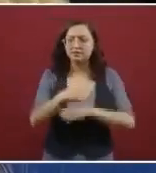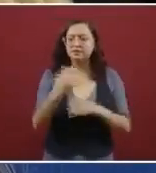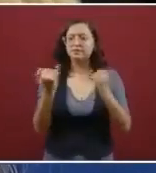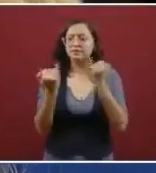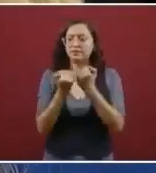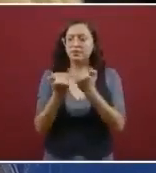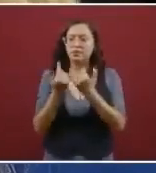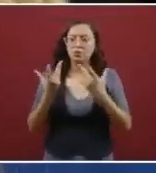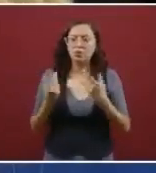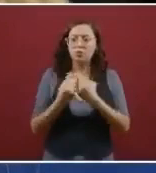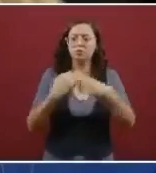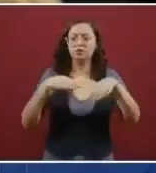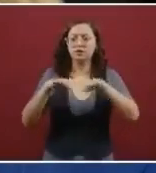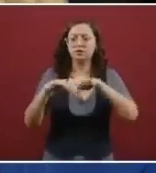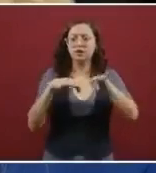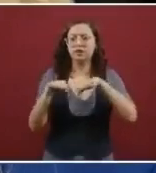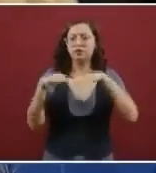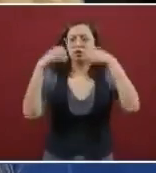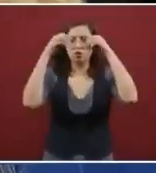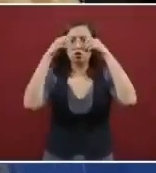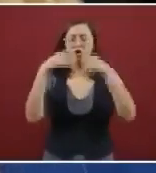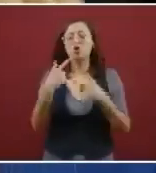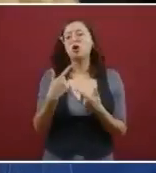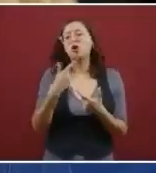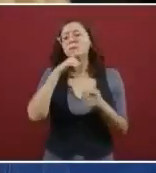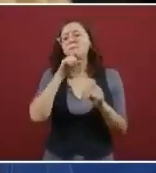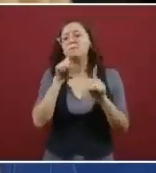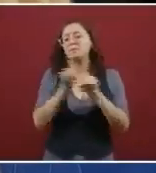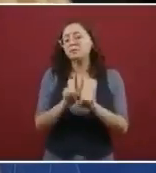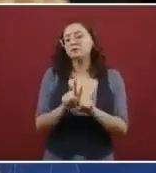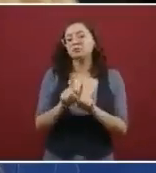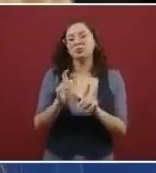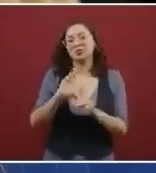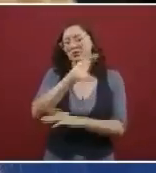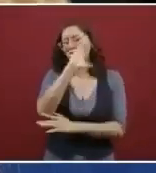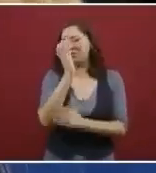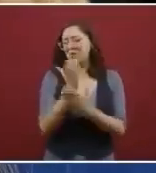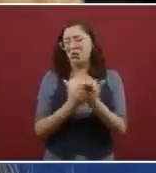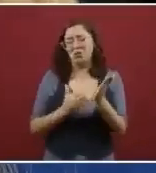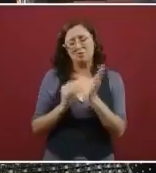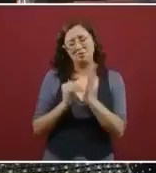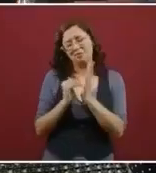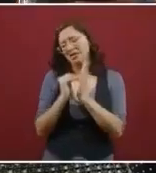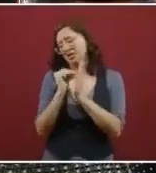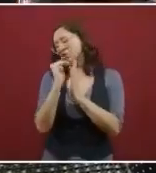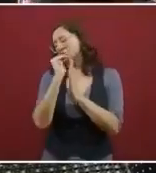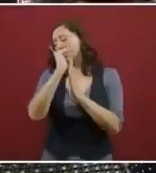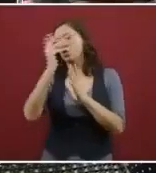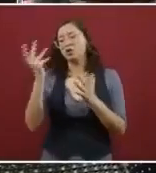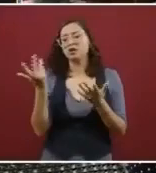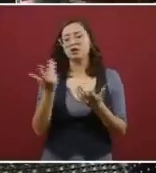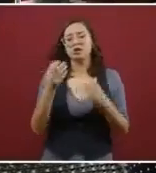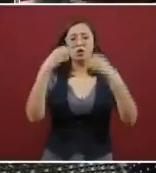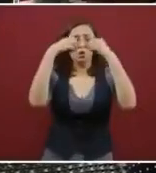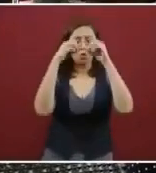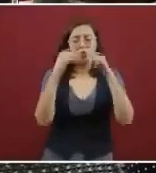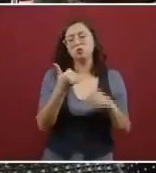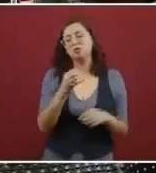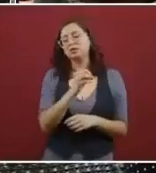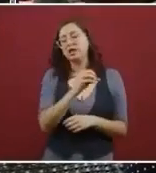trabajó en Google y también hizo contratos millonarios en Google y Yahoo y